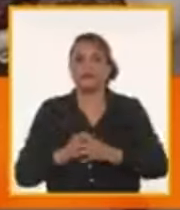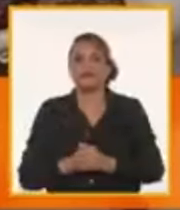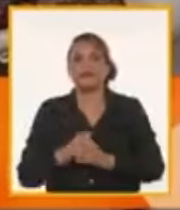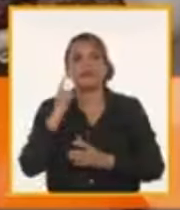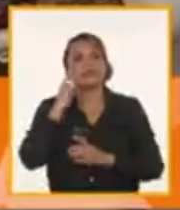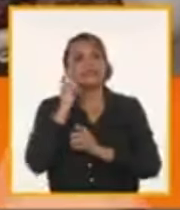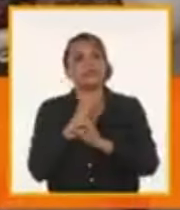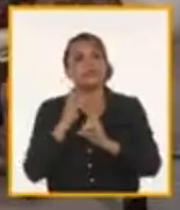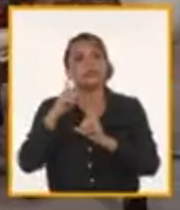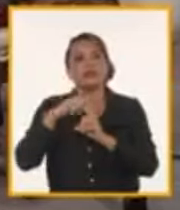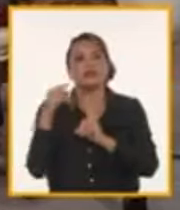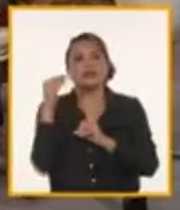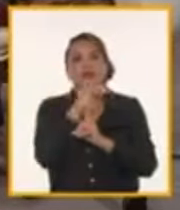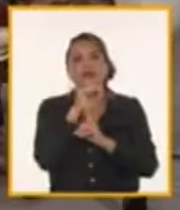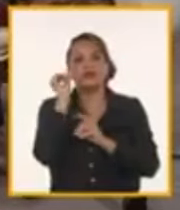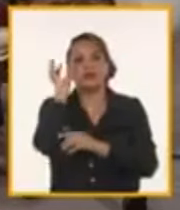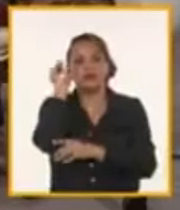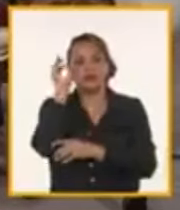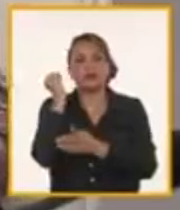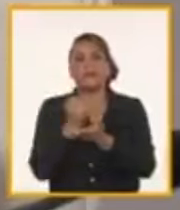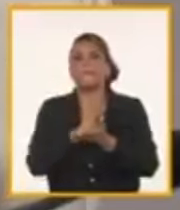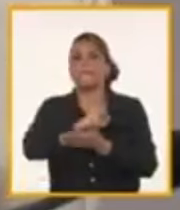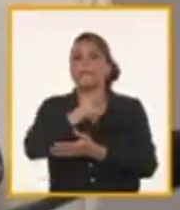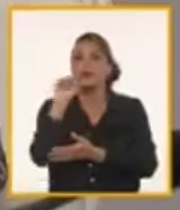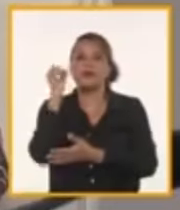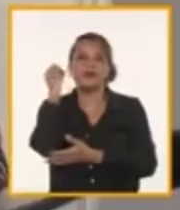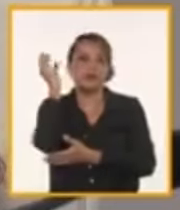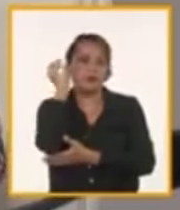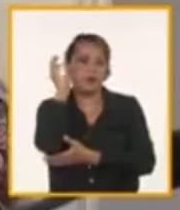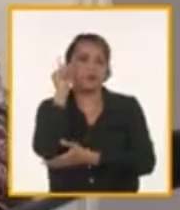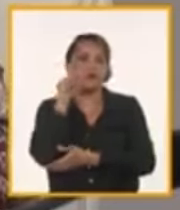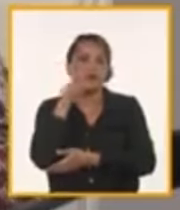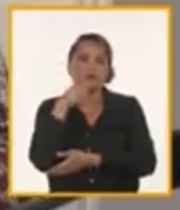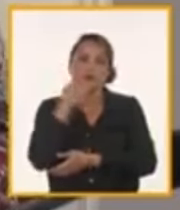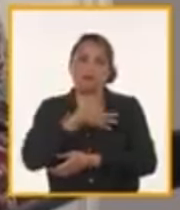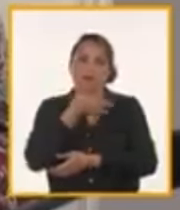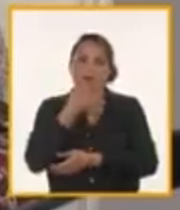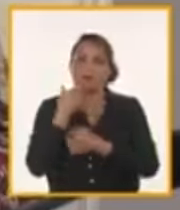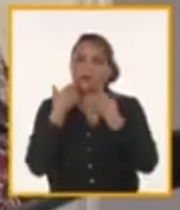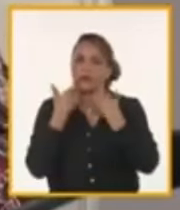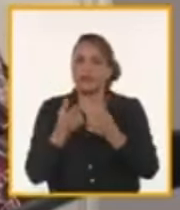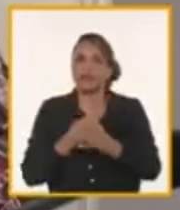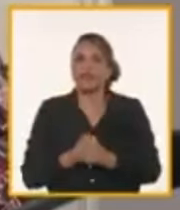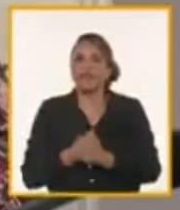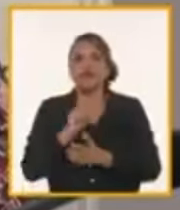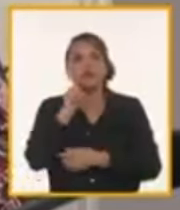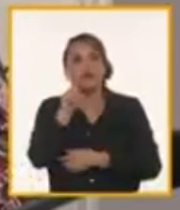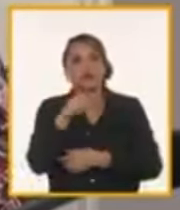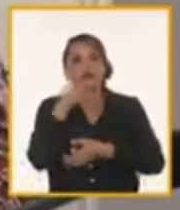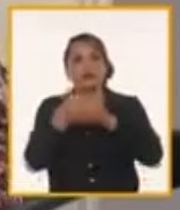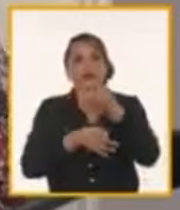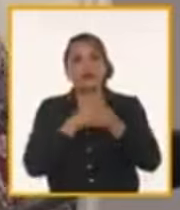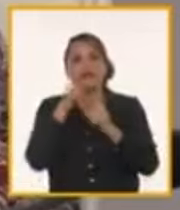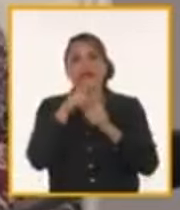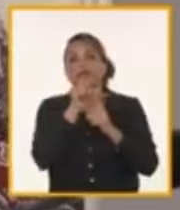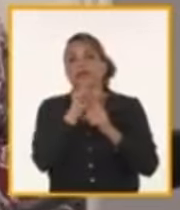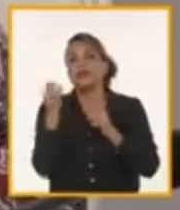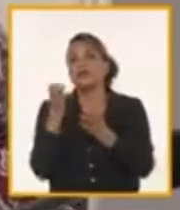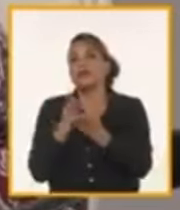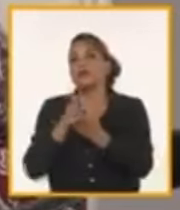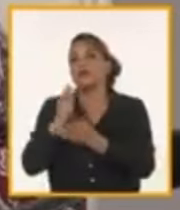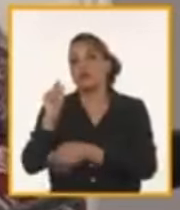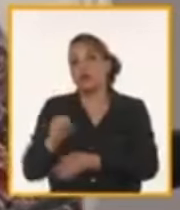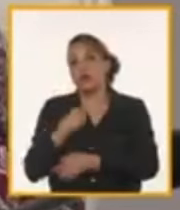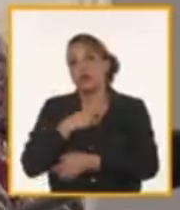Innovación el premios de innovación etcétera esto Me parece que era importante decir Y por último hablar del tema de los estudiantes porque realmente